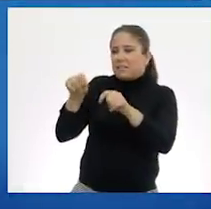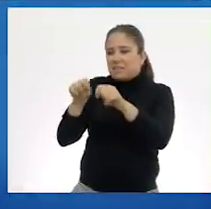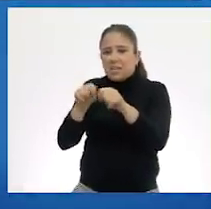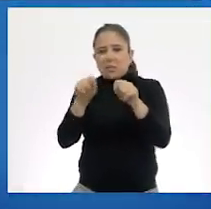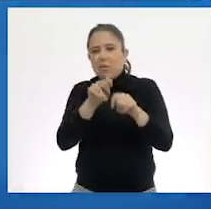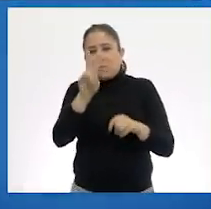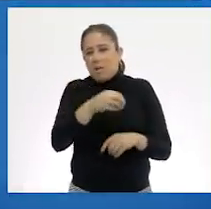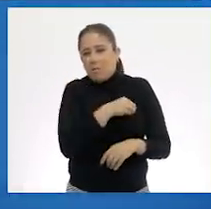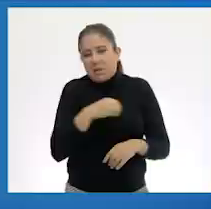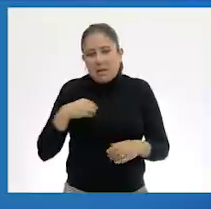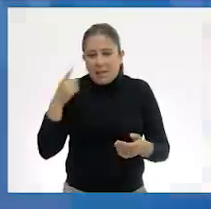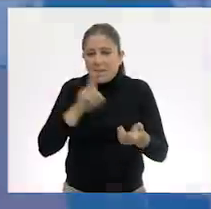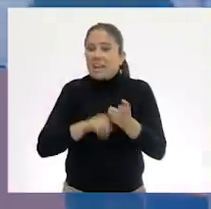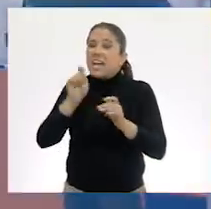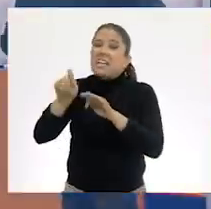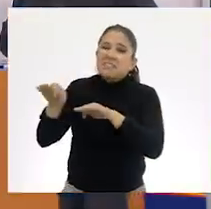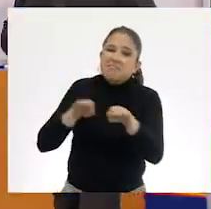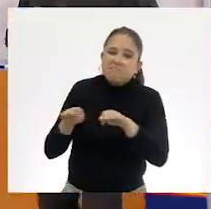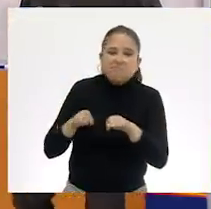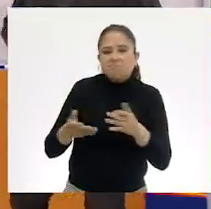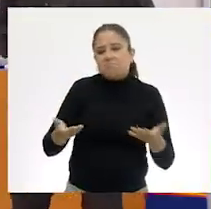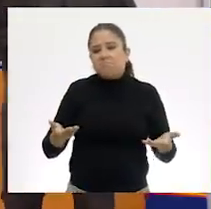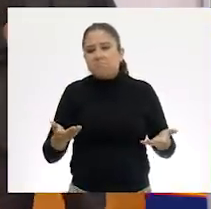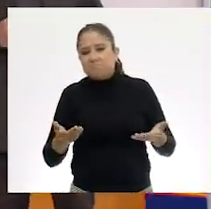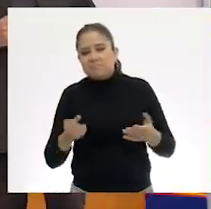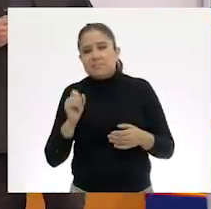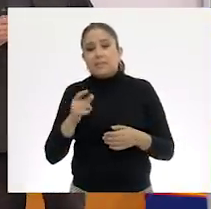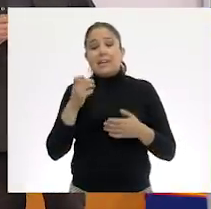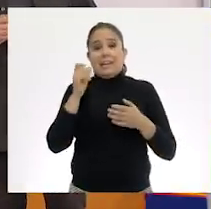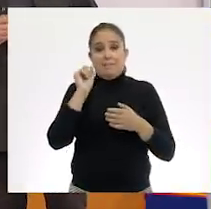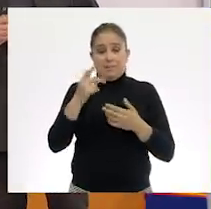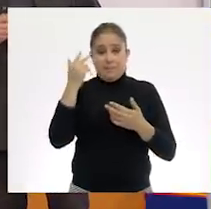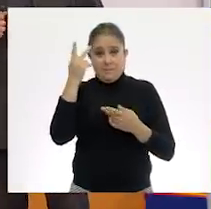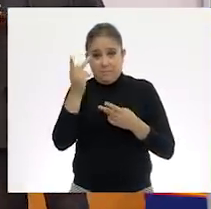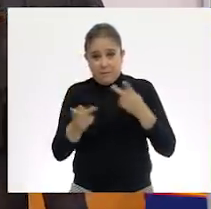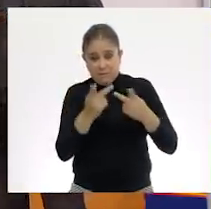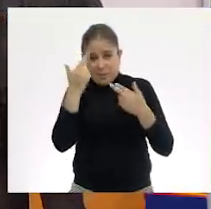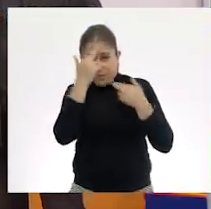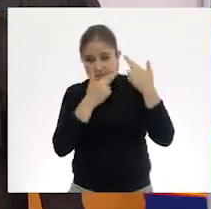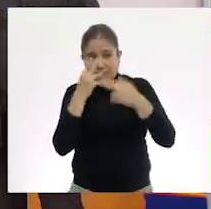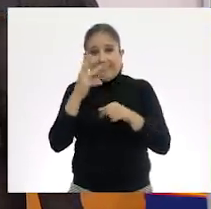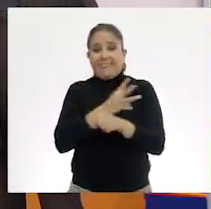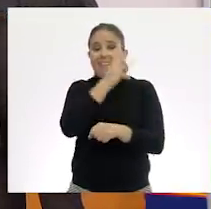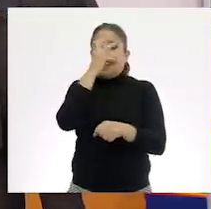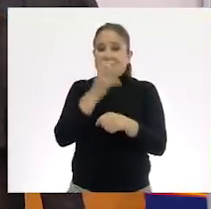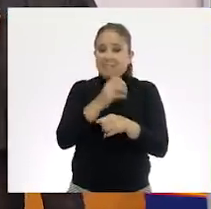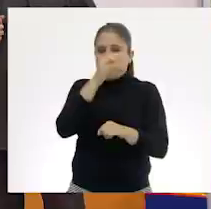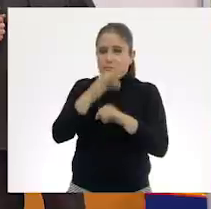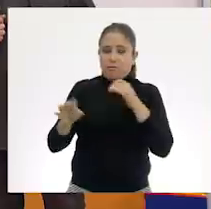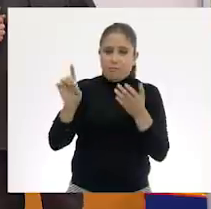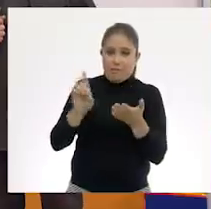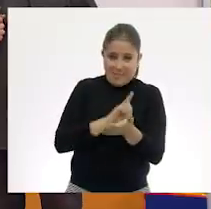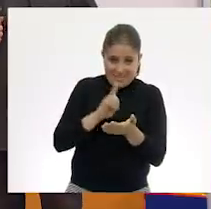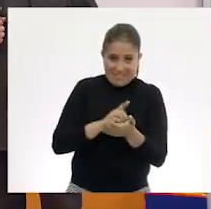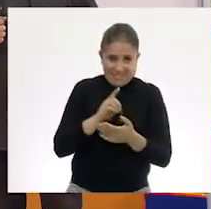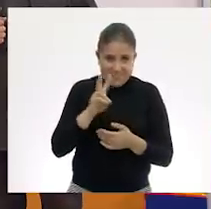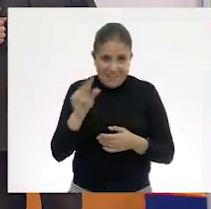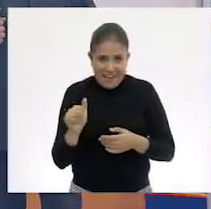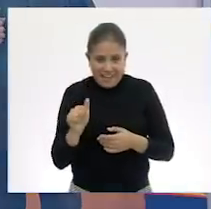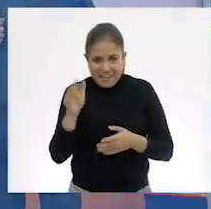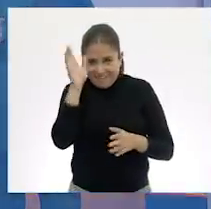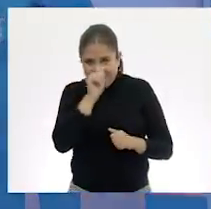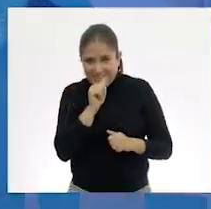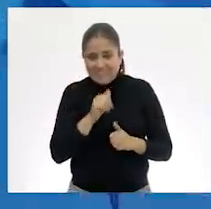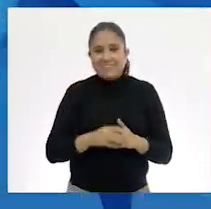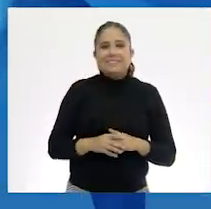tan obligatorio. Exacto. Ahora analicemos con las mismas preguntas el tercer y último directorio, ¿te parece? Vamos a